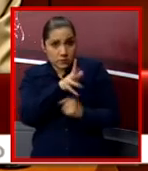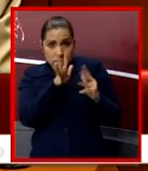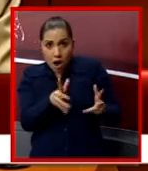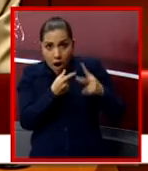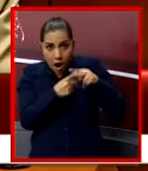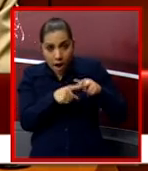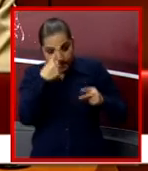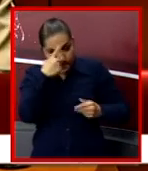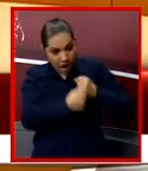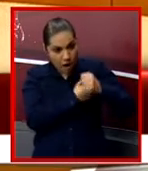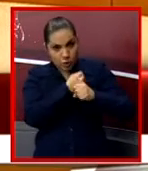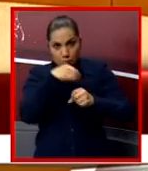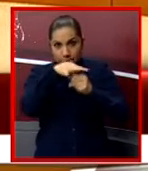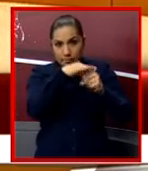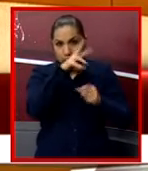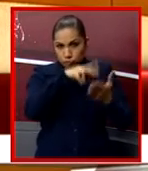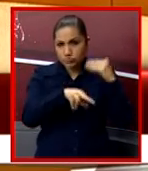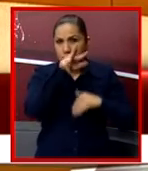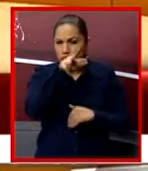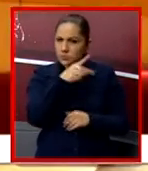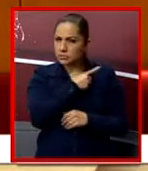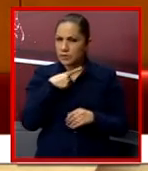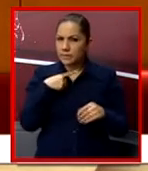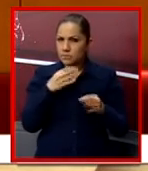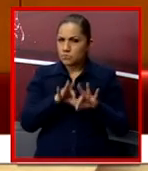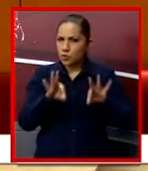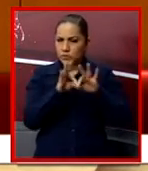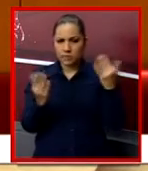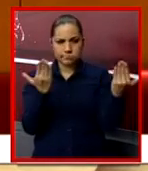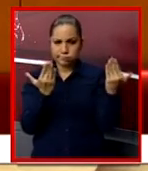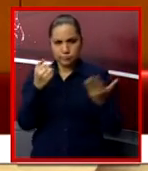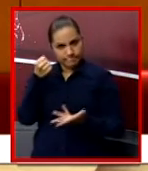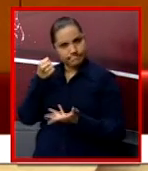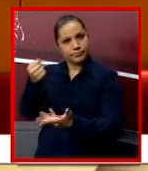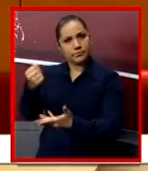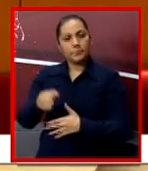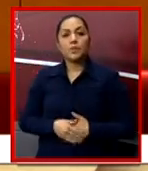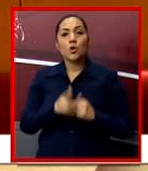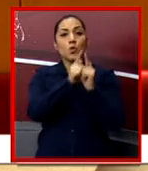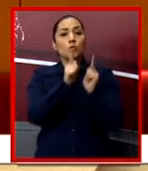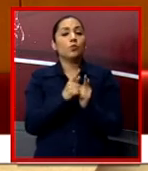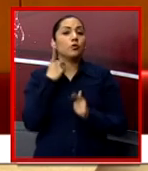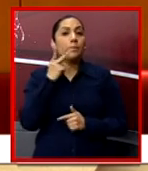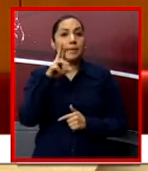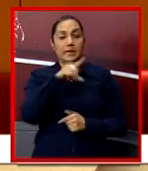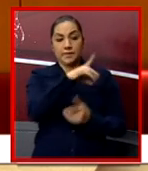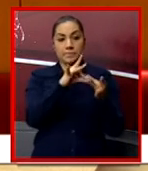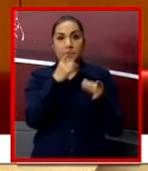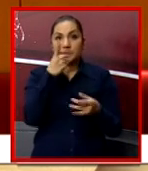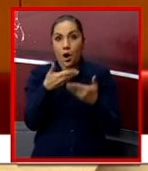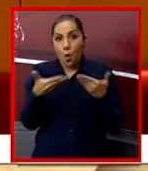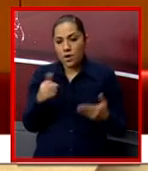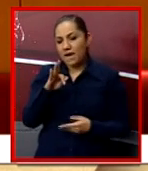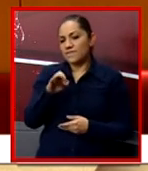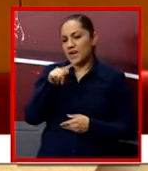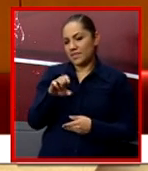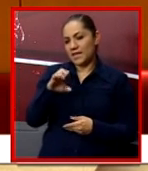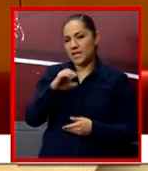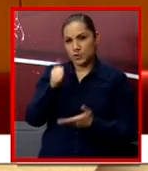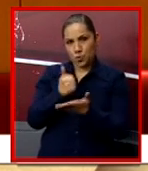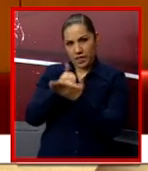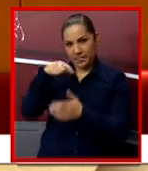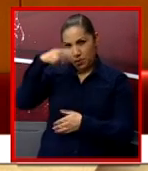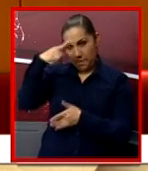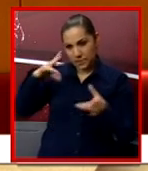del 2018. Bueno, la fracción del PRD informó que como integrante del Frente Ciudadano por México también impulsarían